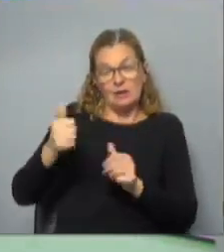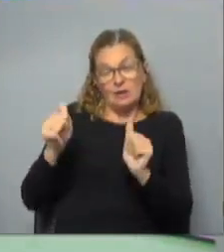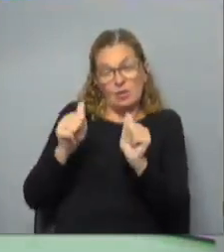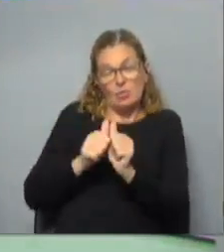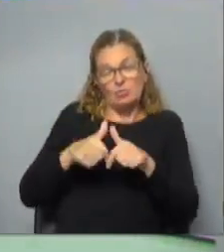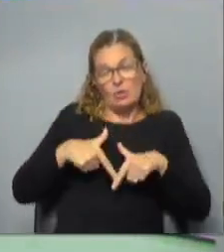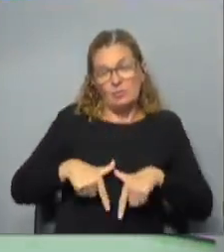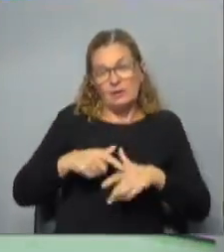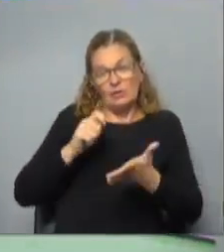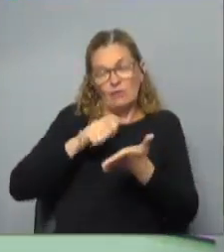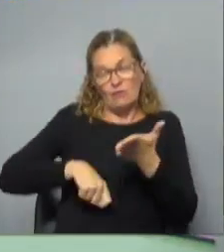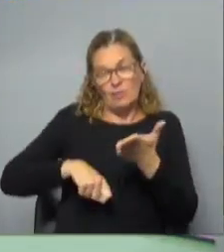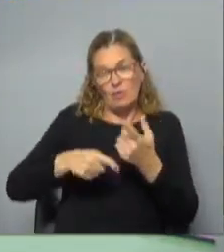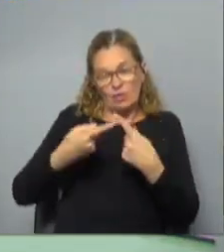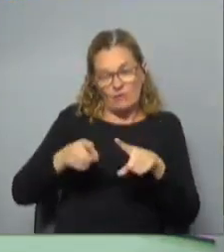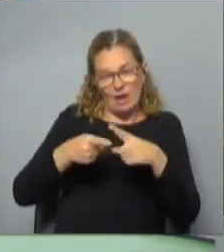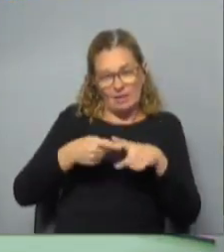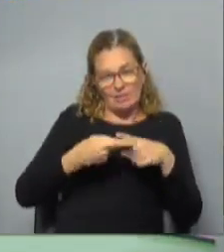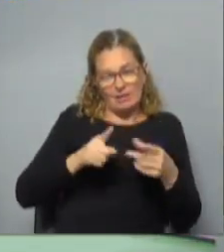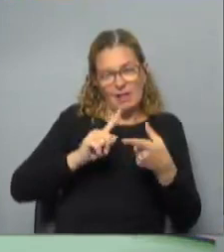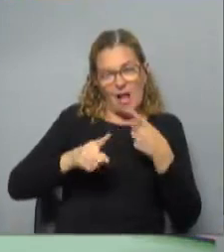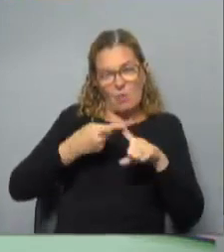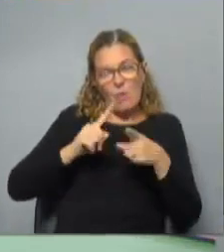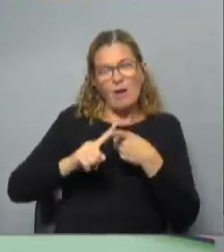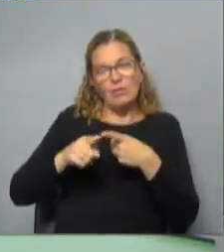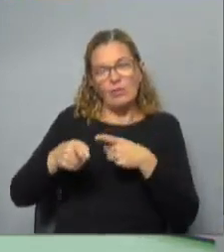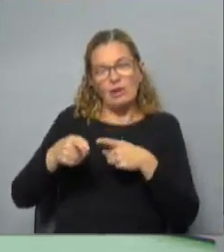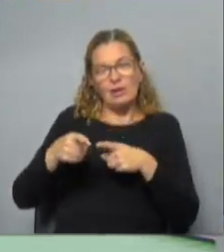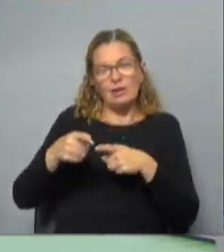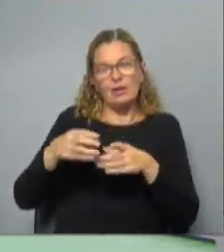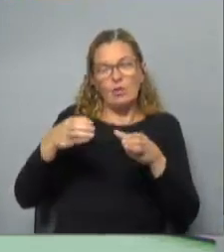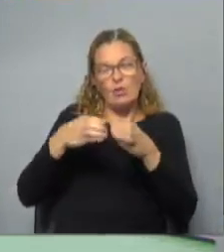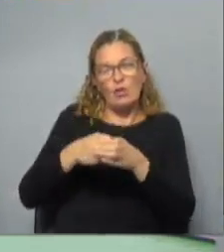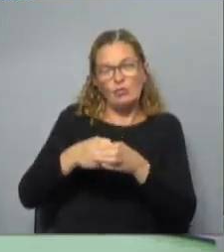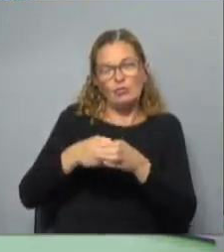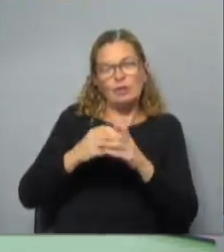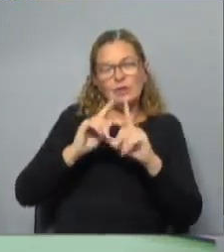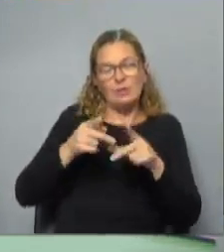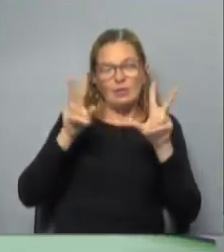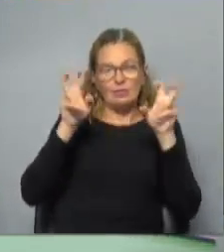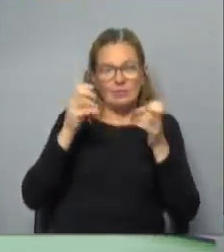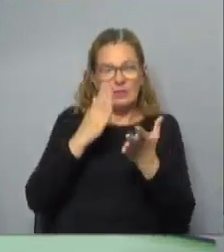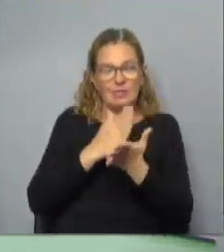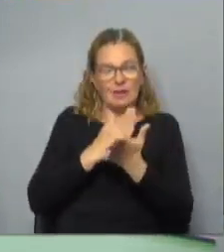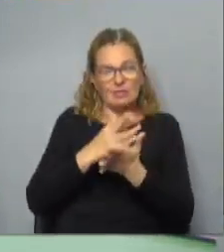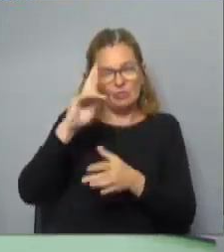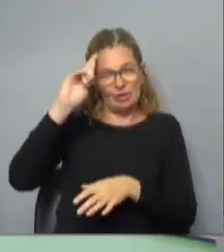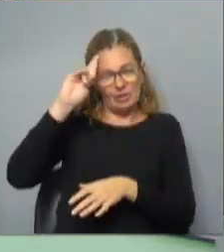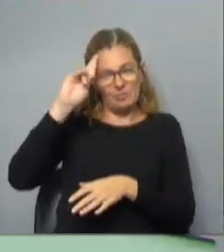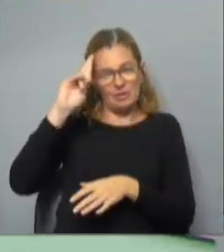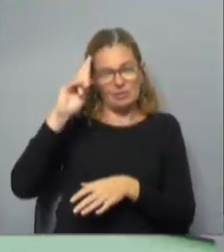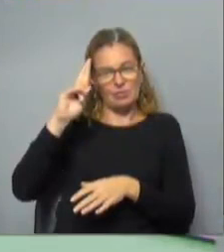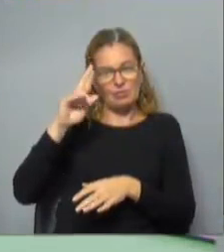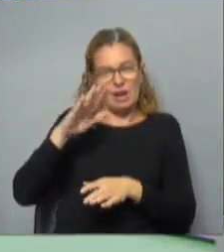ministros y ministras firmó una serie de acuerdos que tienen que ver con asuntos consulares también con cuestiones de derechos y de respeto a